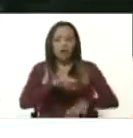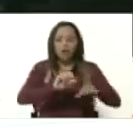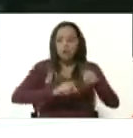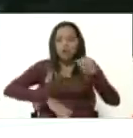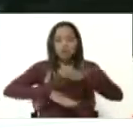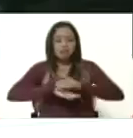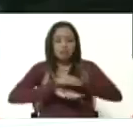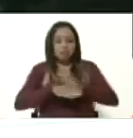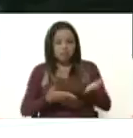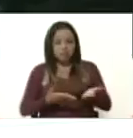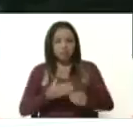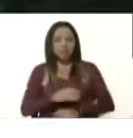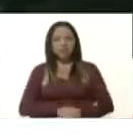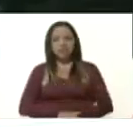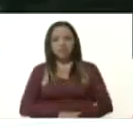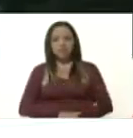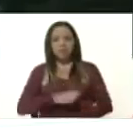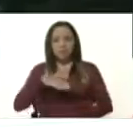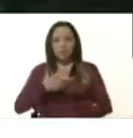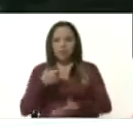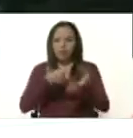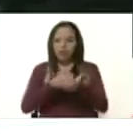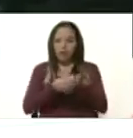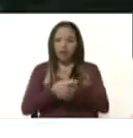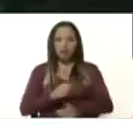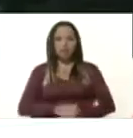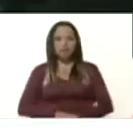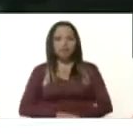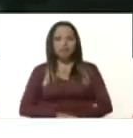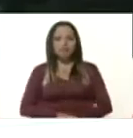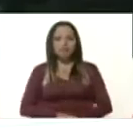zapatos, pague los zapatos.